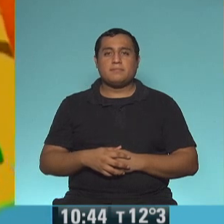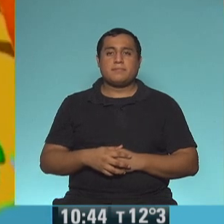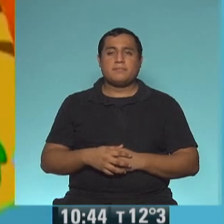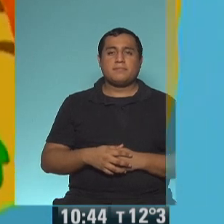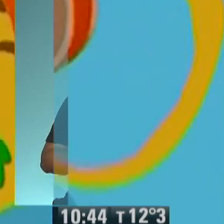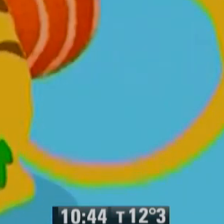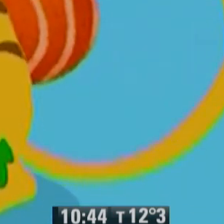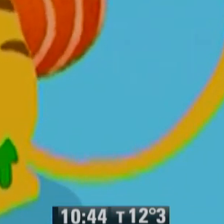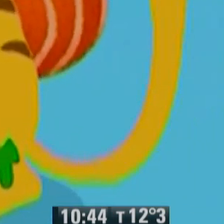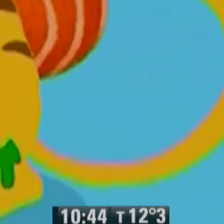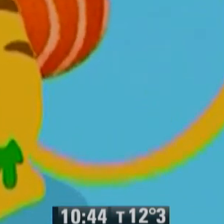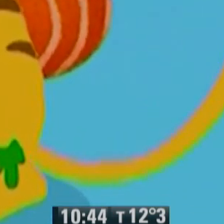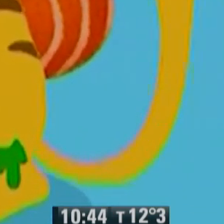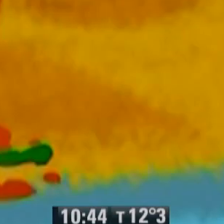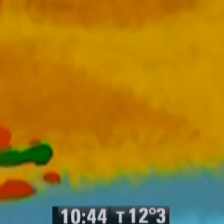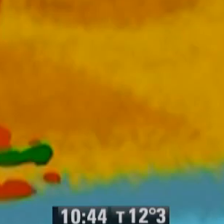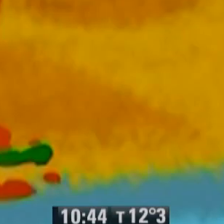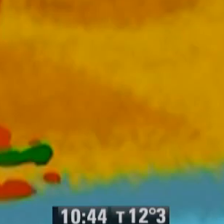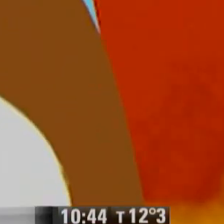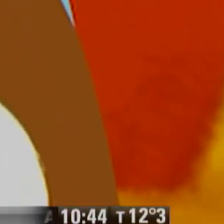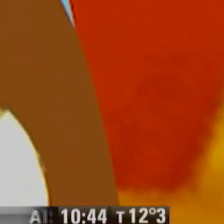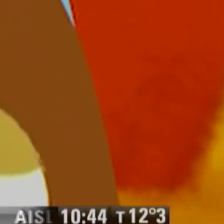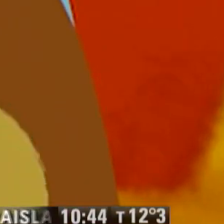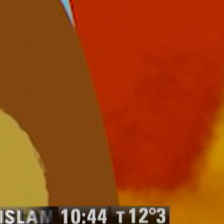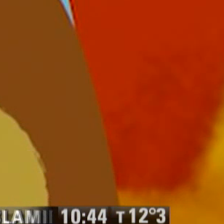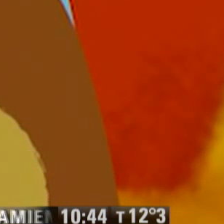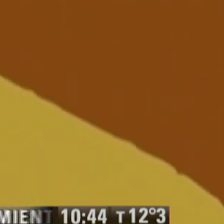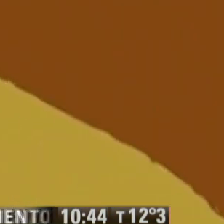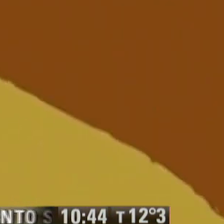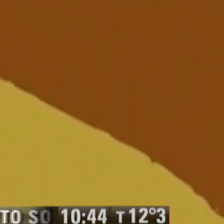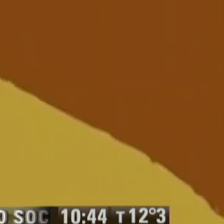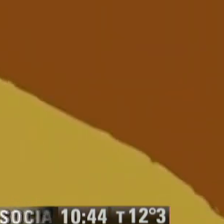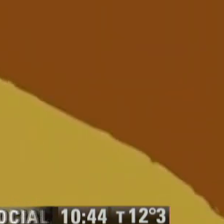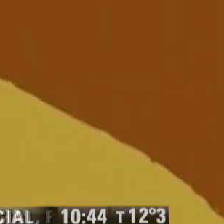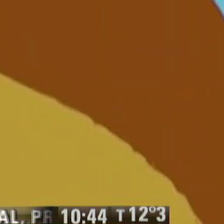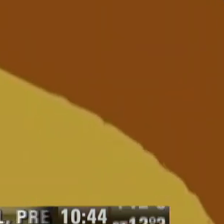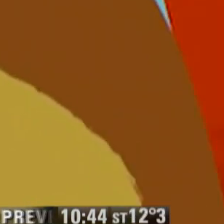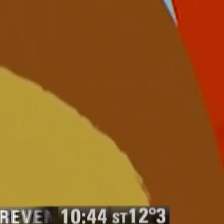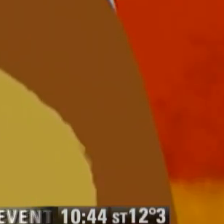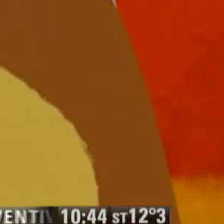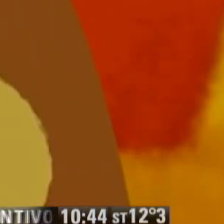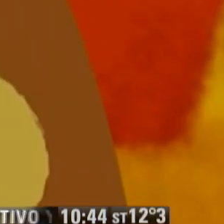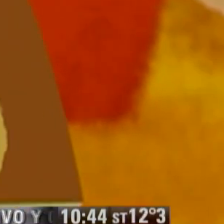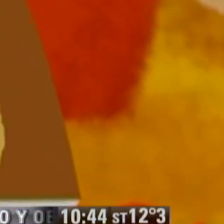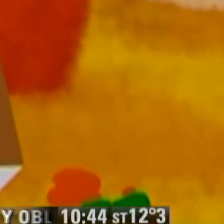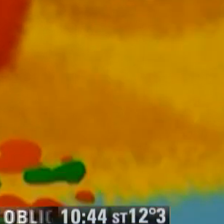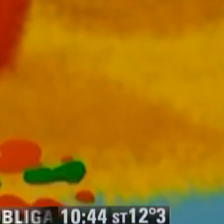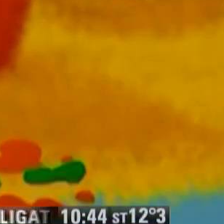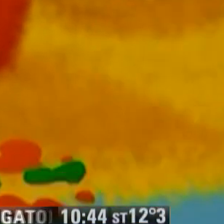enmarcadas. Crayones, acuarelas, huyen de la cartuchera. Colores al ataque, colores al ataque.